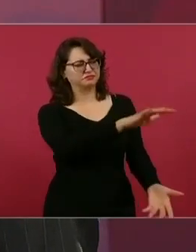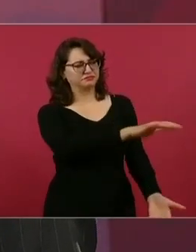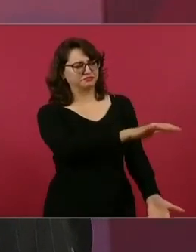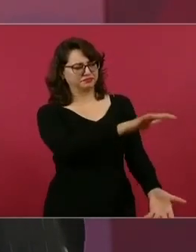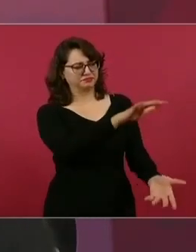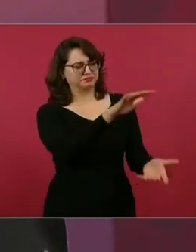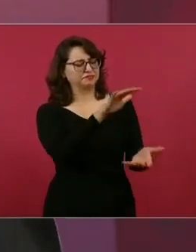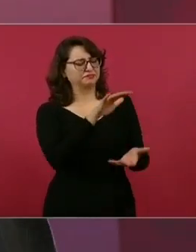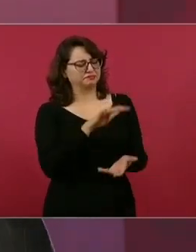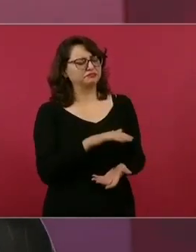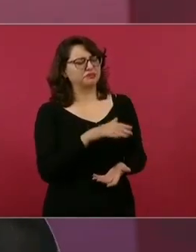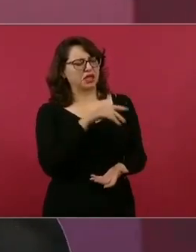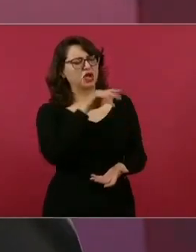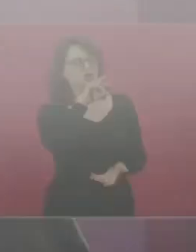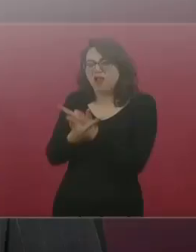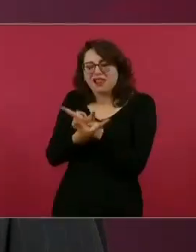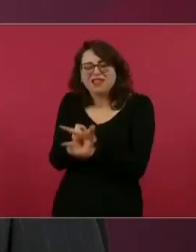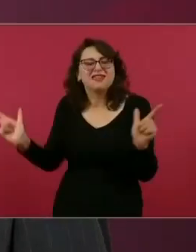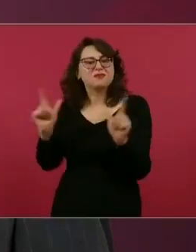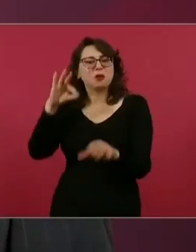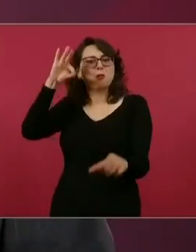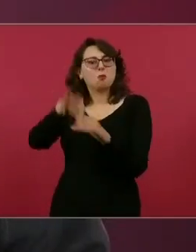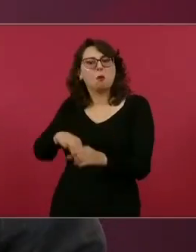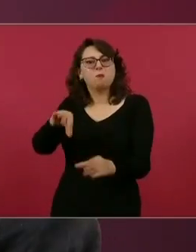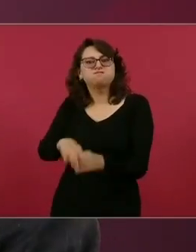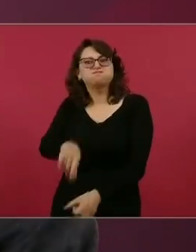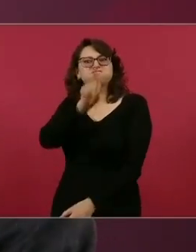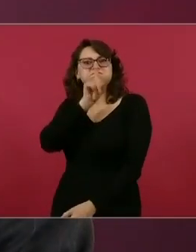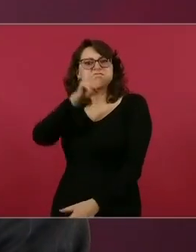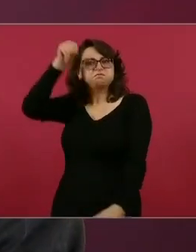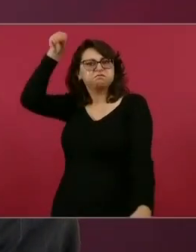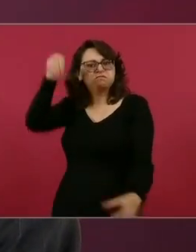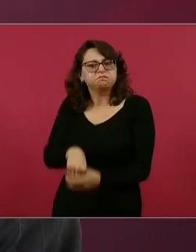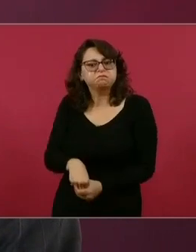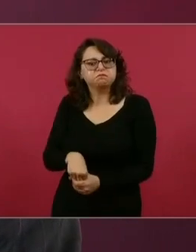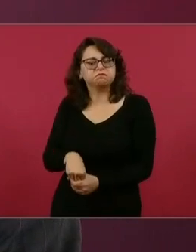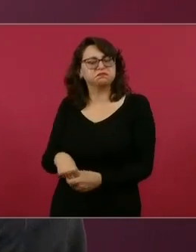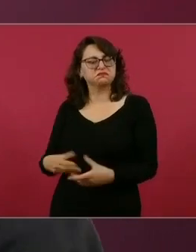no te preocupes, ahí vamos a estar. Y cuando tengan la boleta,